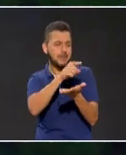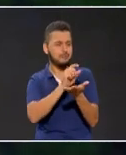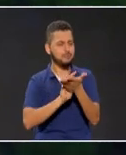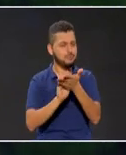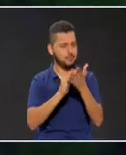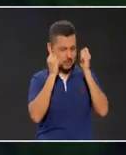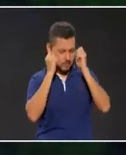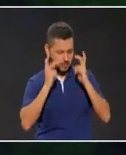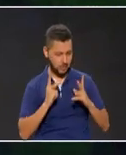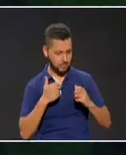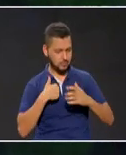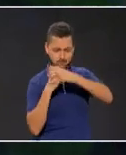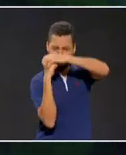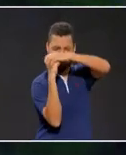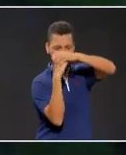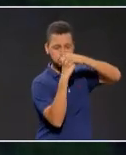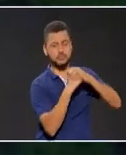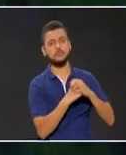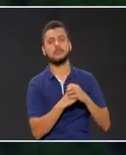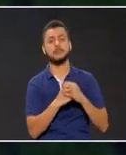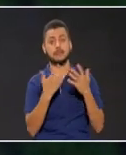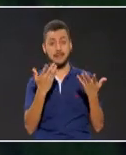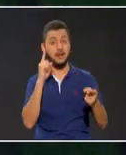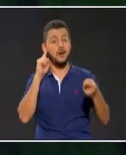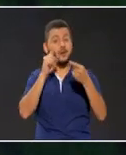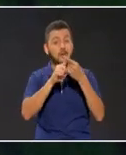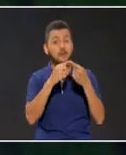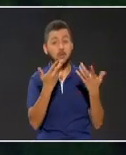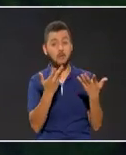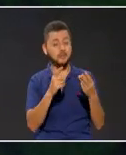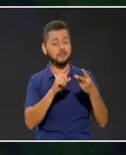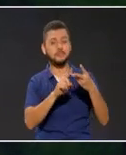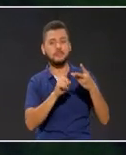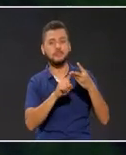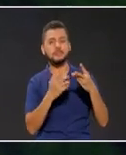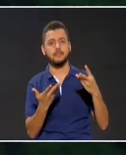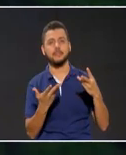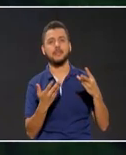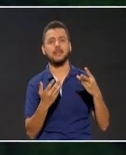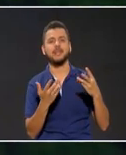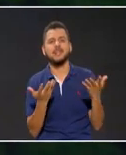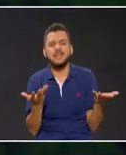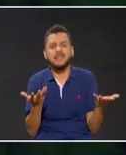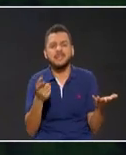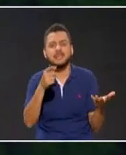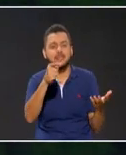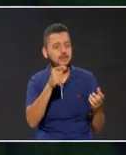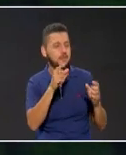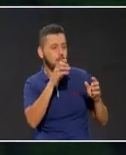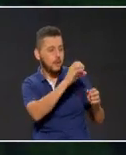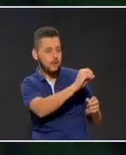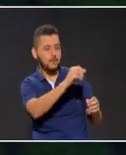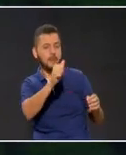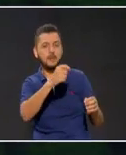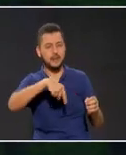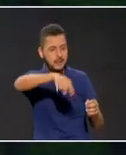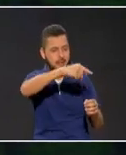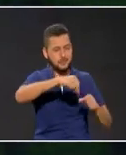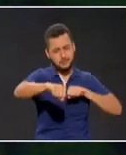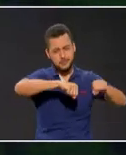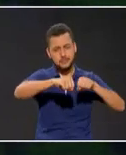saberes de ellos, en la parte de reciclaje, cómo se involucra el mercado laboral. Y por último, también, cómo hacen parte de la cadena productiva en las